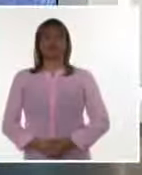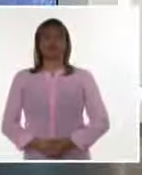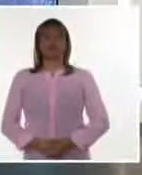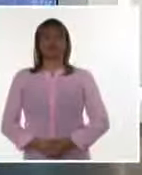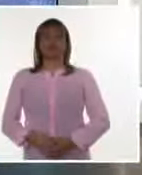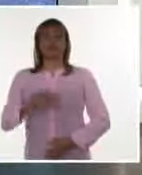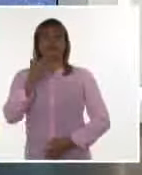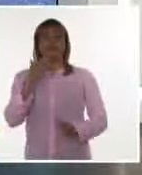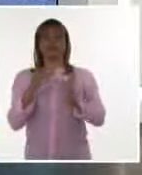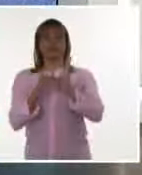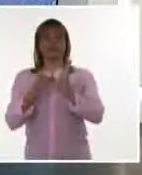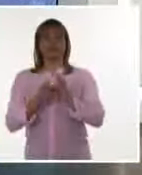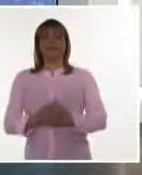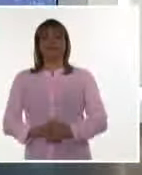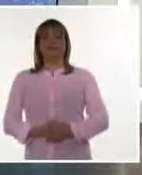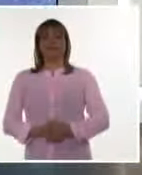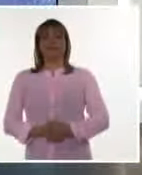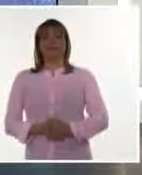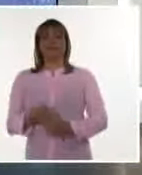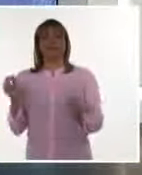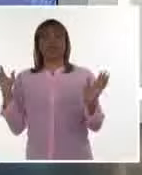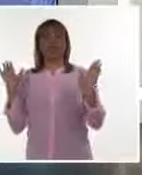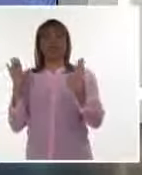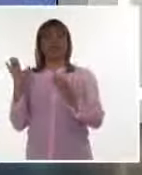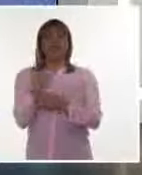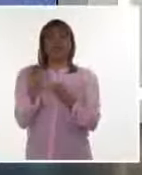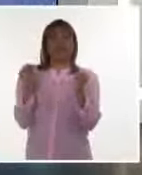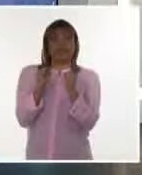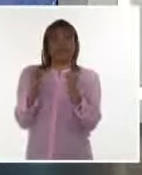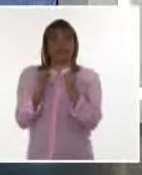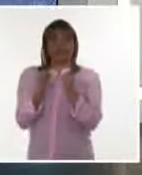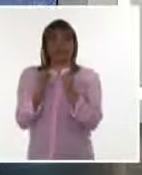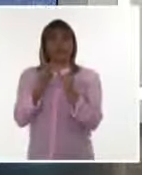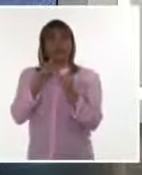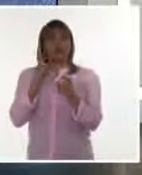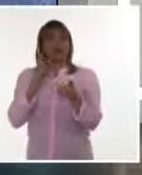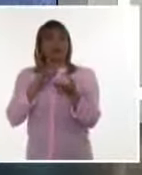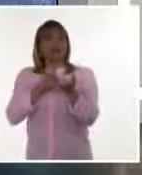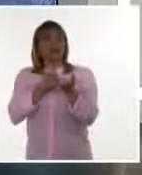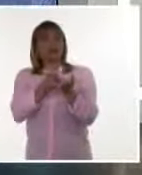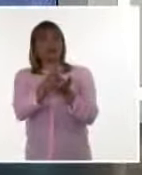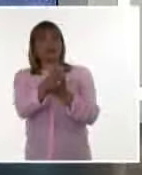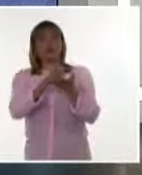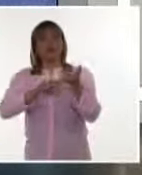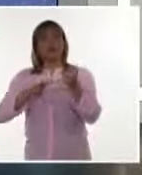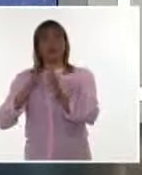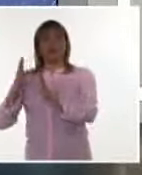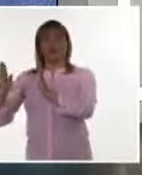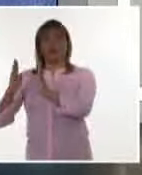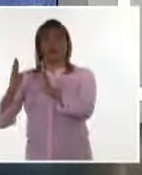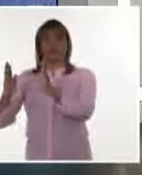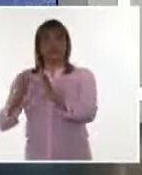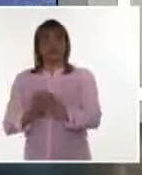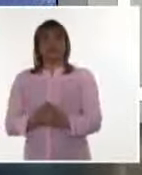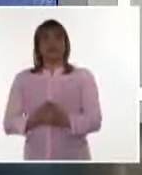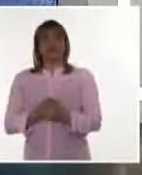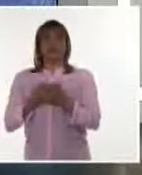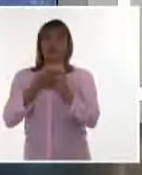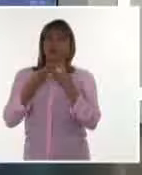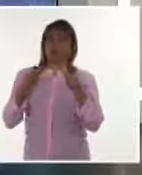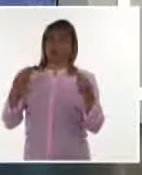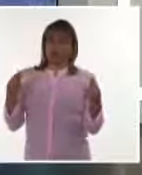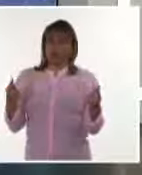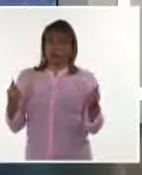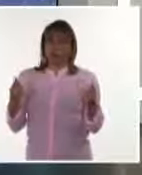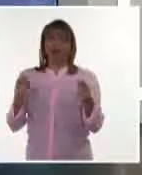Buenas tardes. El duodécimo frente frío de la actual temporada invernal ya transita por las provincias del occidente del país, muy debilitado en su porción sur,